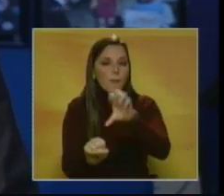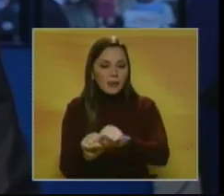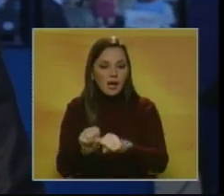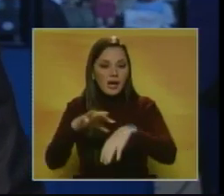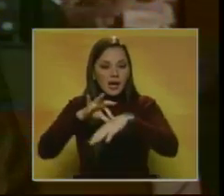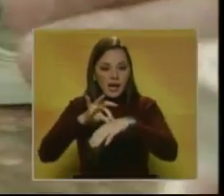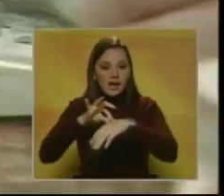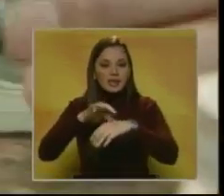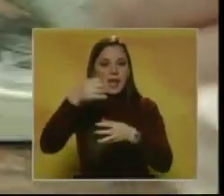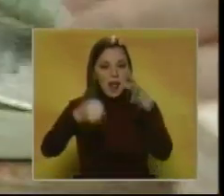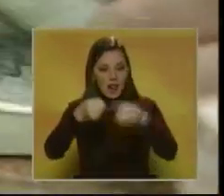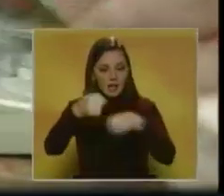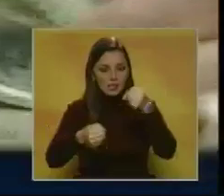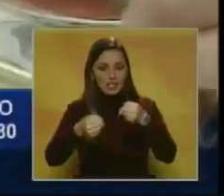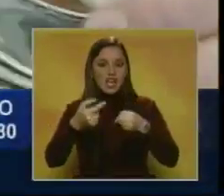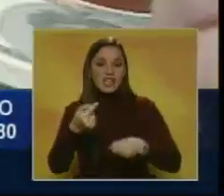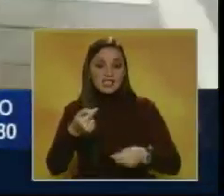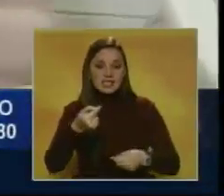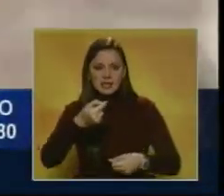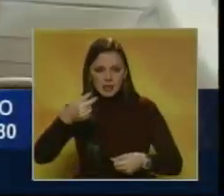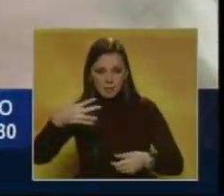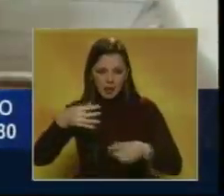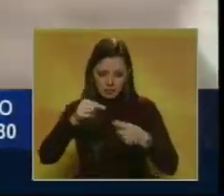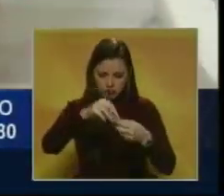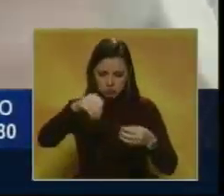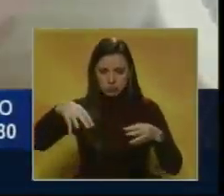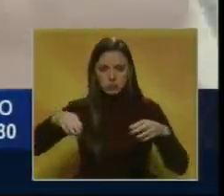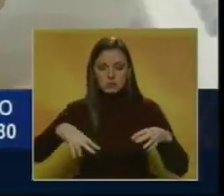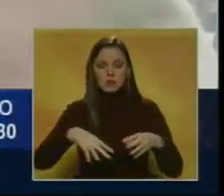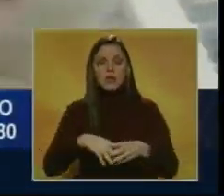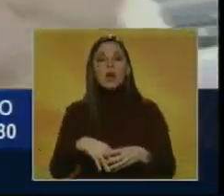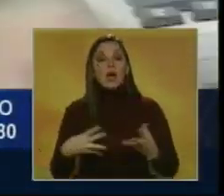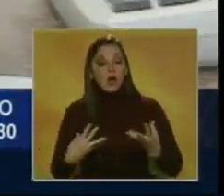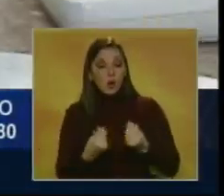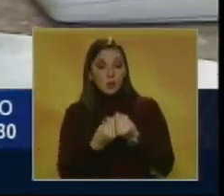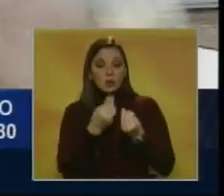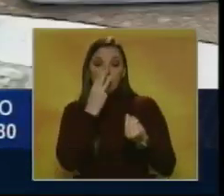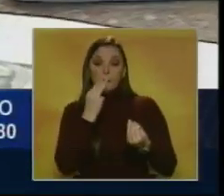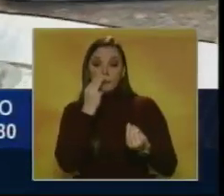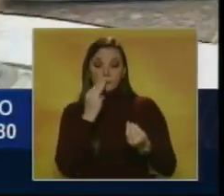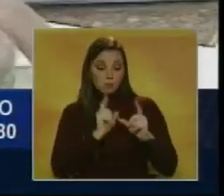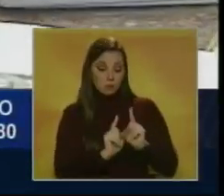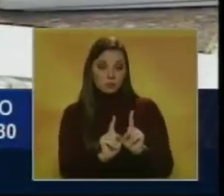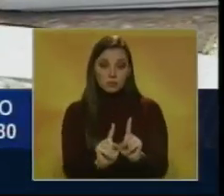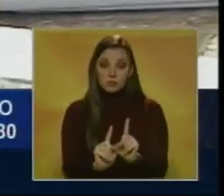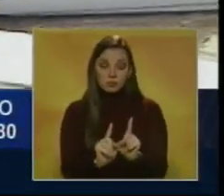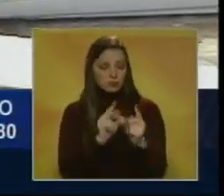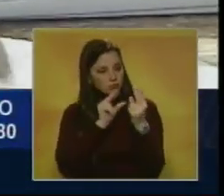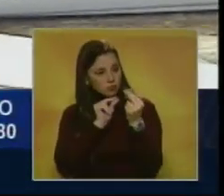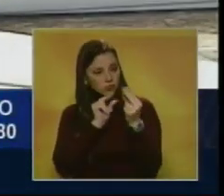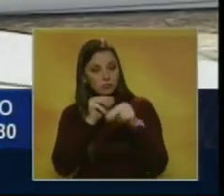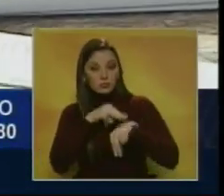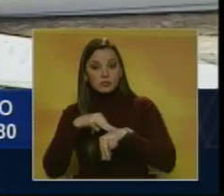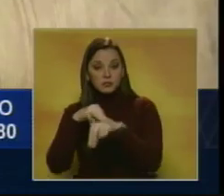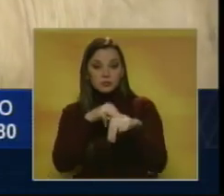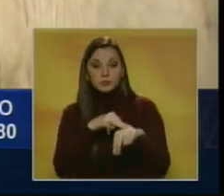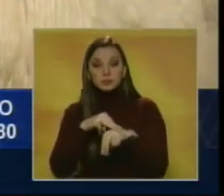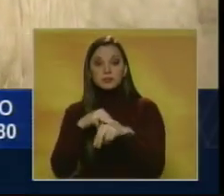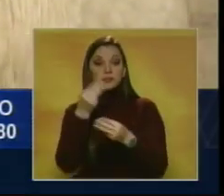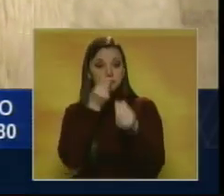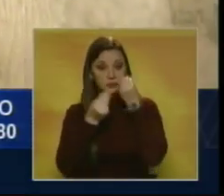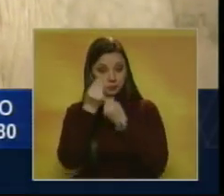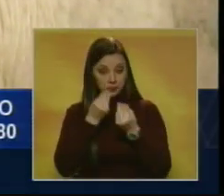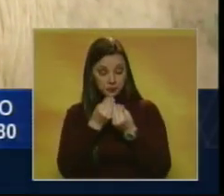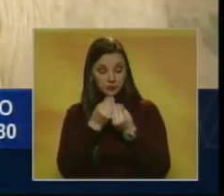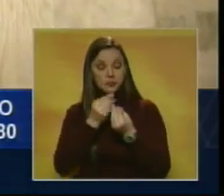granos y semillas. El Centro Nacional de Comercio Exterior, en conjunto con el presidente Nicolás Maduro, el Ministerio del Poder Popular para la Alimentación y